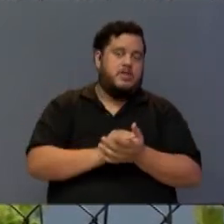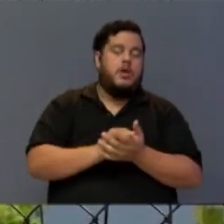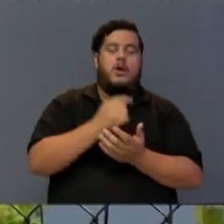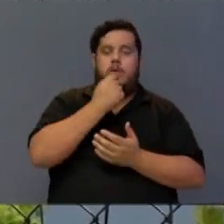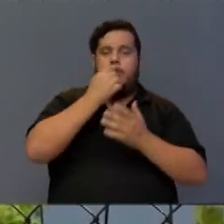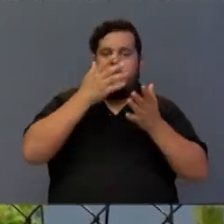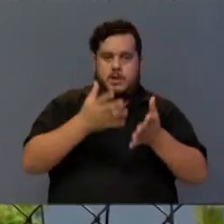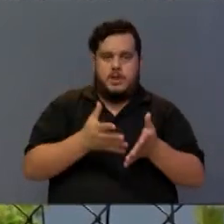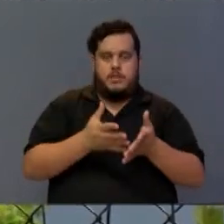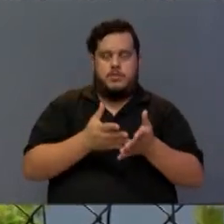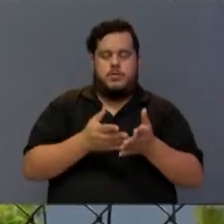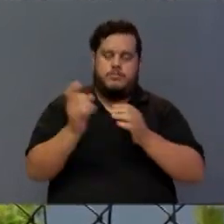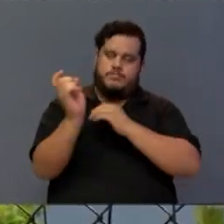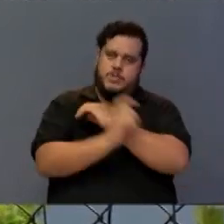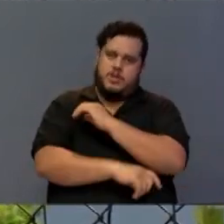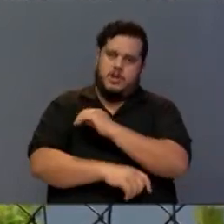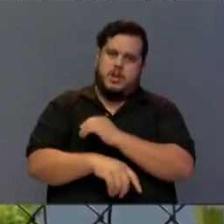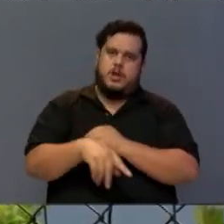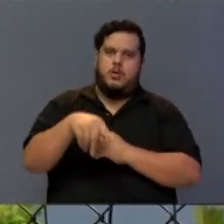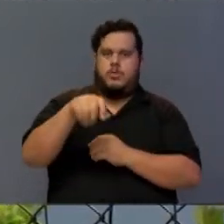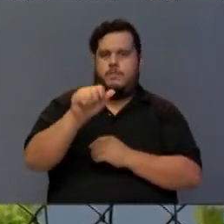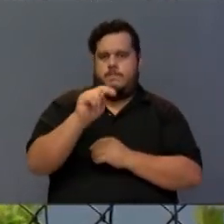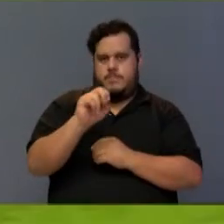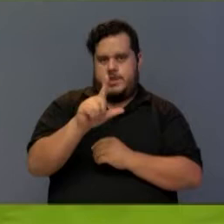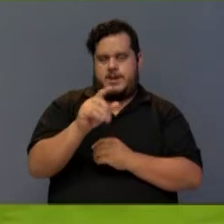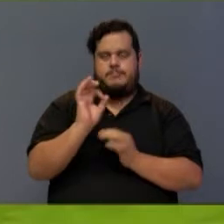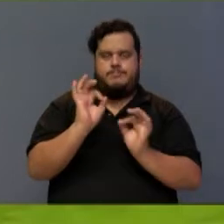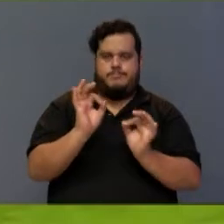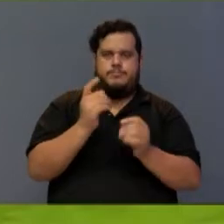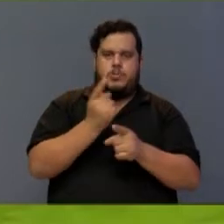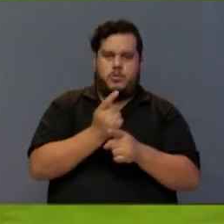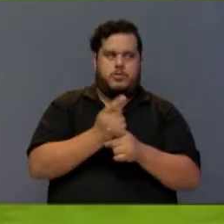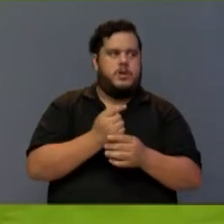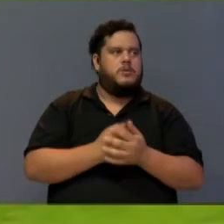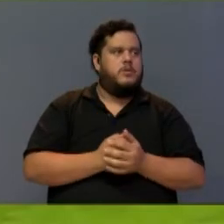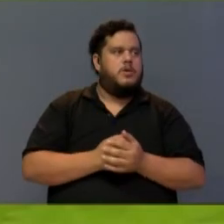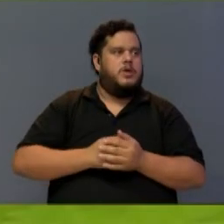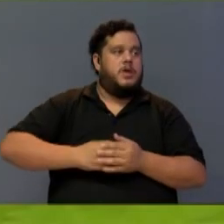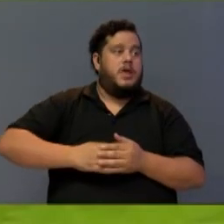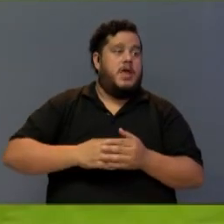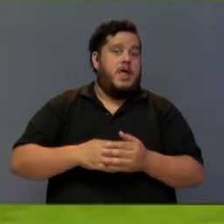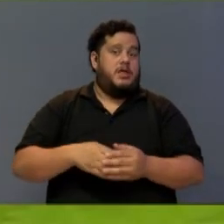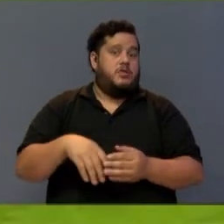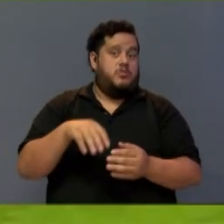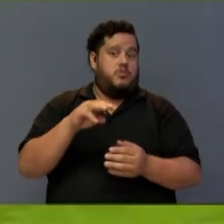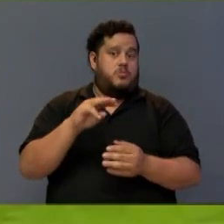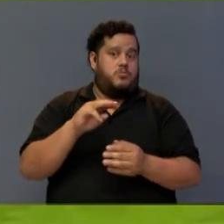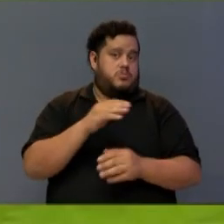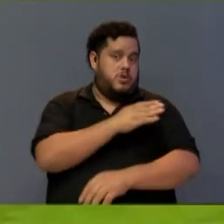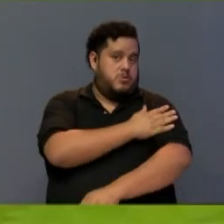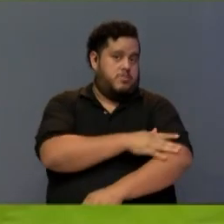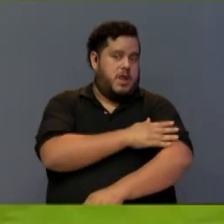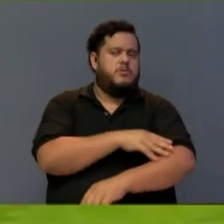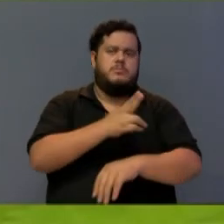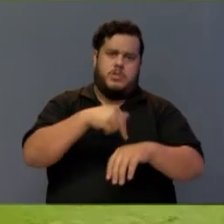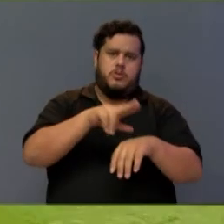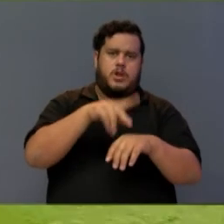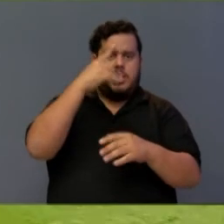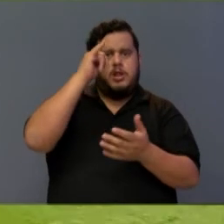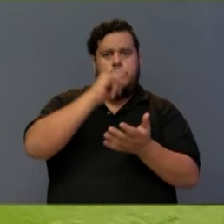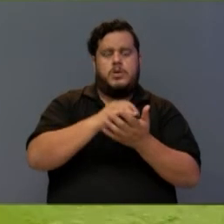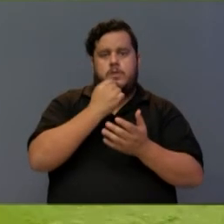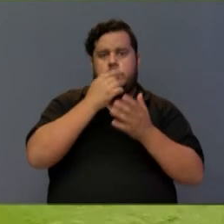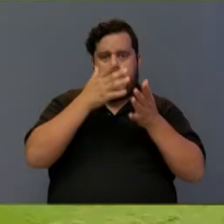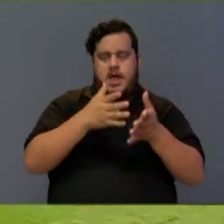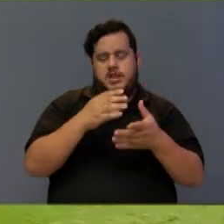en este caso sanciona la mano de forma correcta en su mano está en una posición que se considera natural por eso es que considero que el árbitro